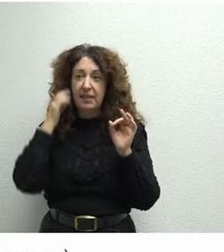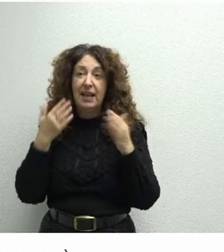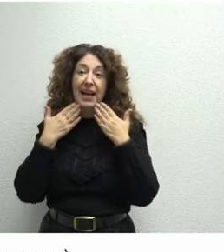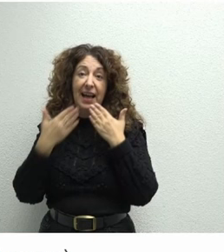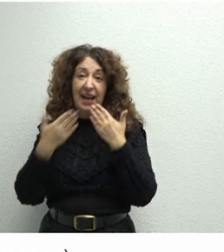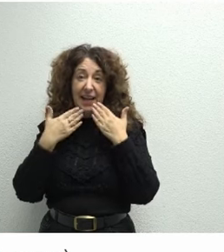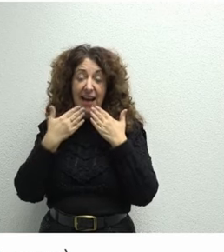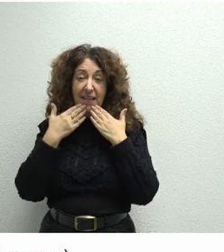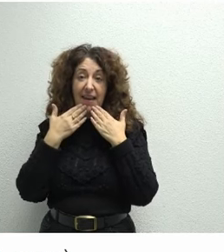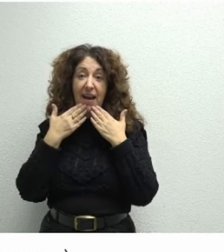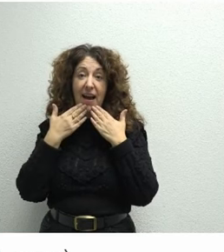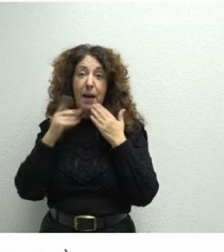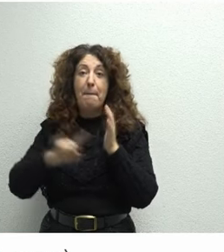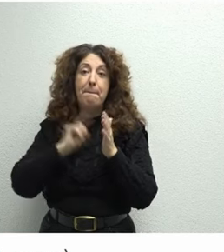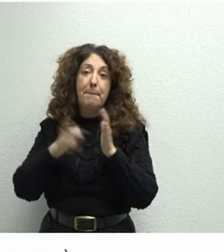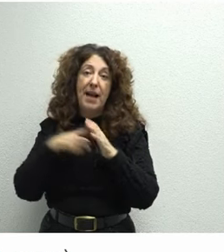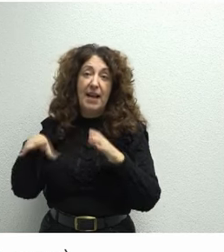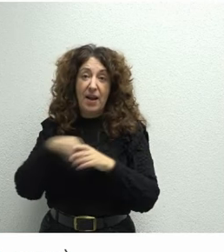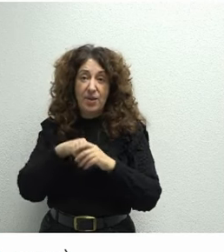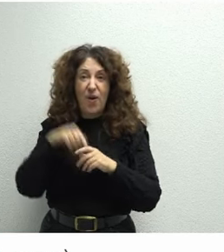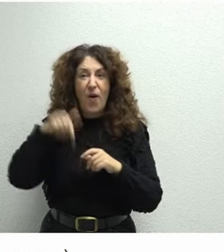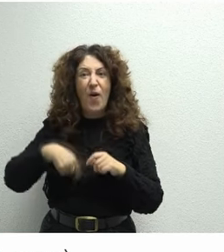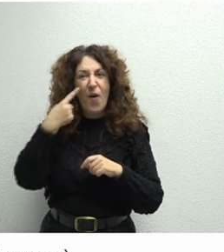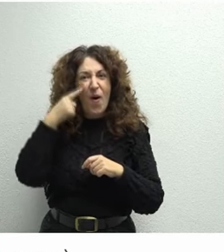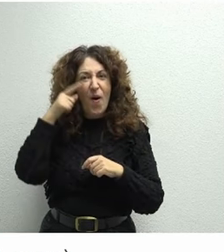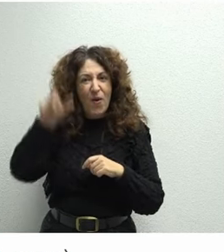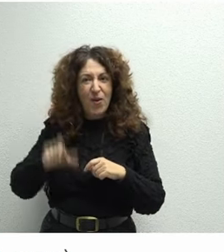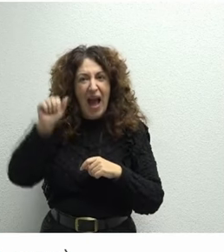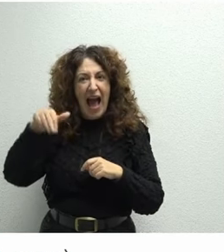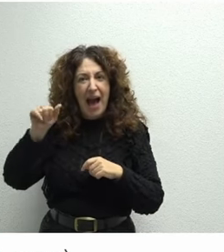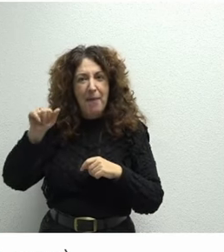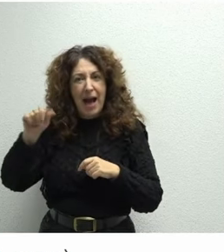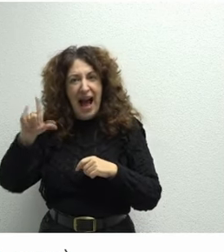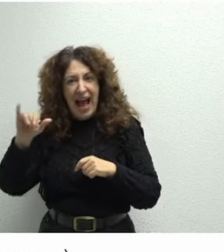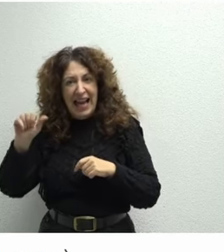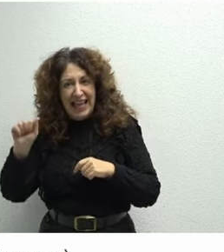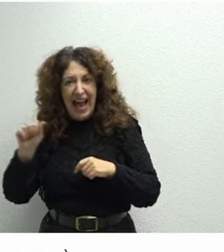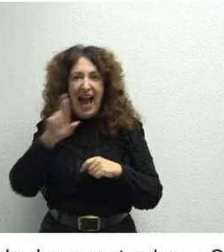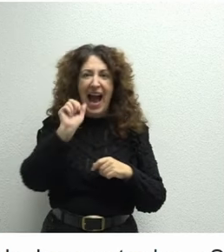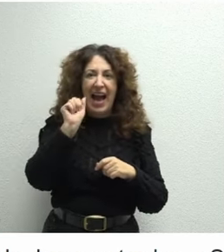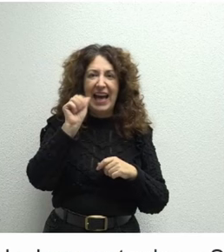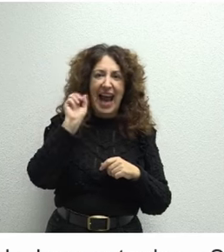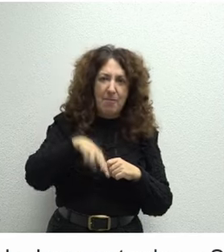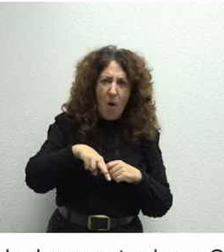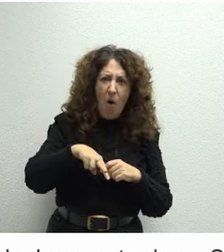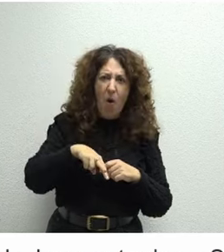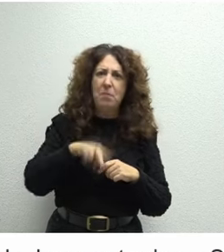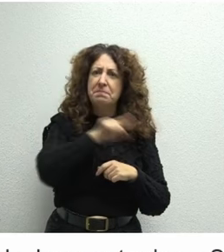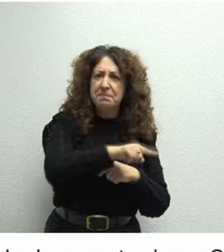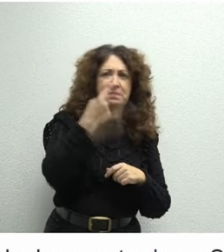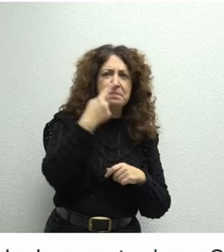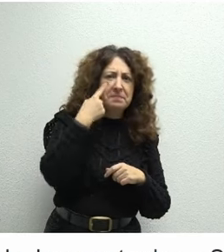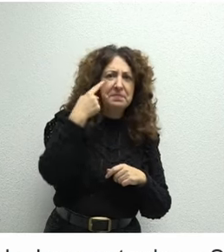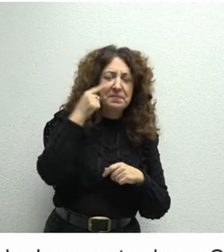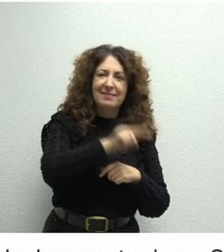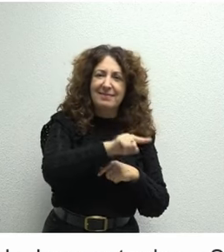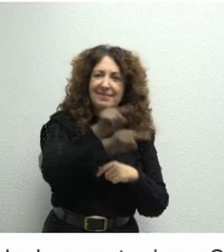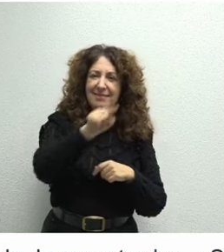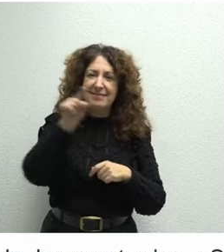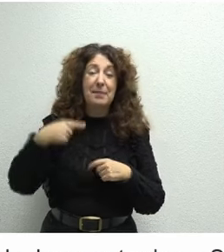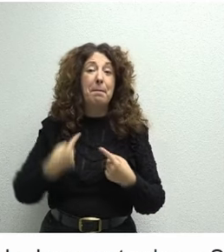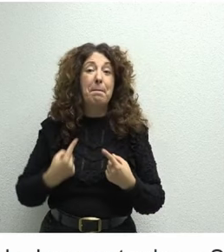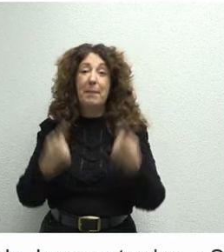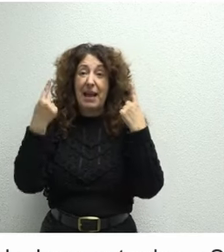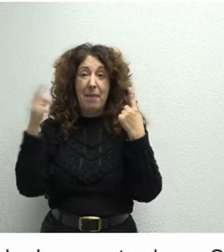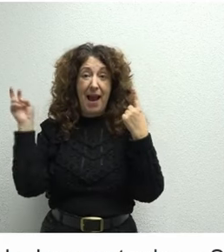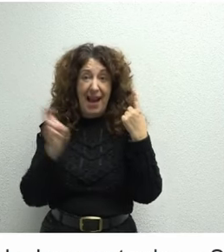gracias a plena inclusión hoy he conocido a malia he conocido a Ramón y a muchos otros profesionales aquí es mi primera vez como como he